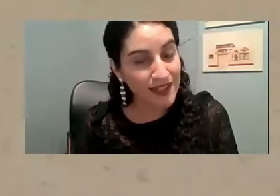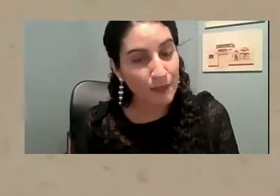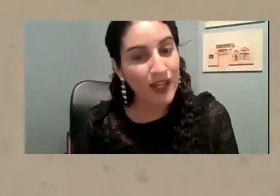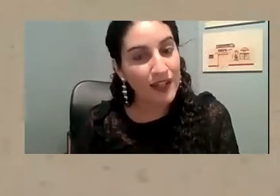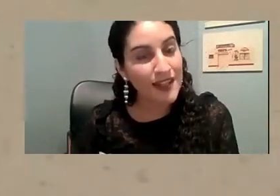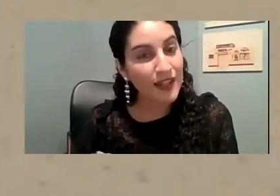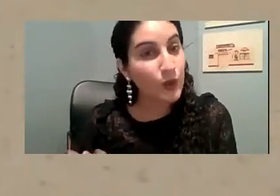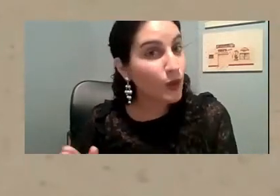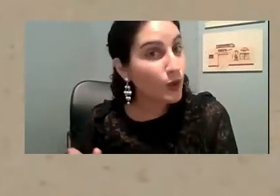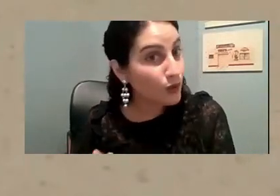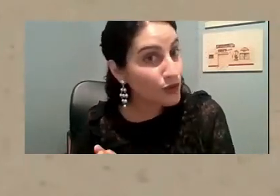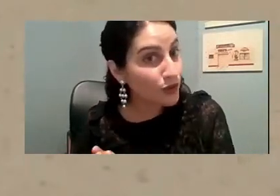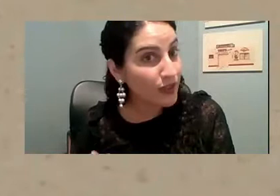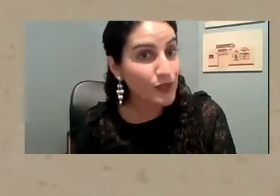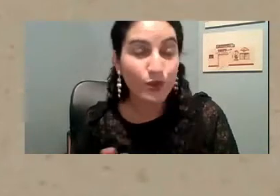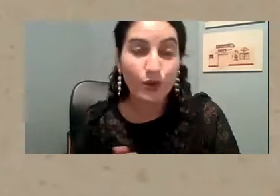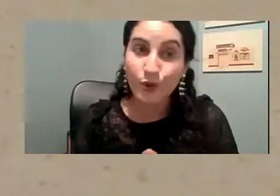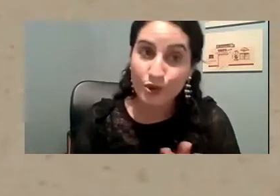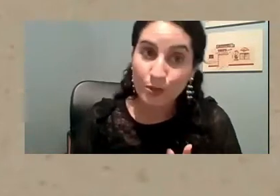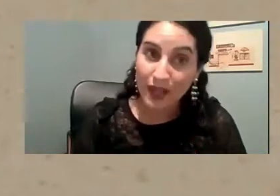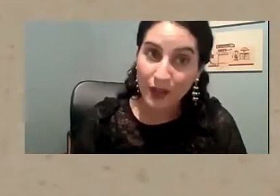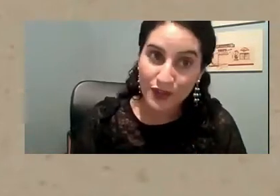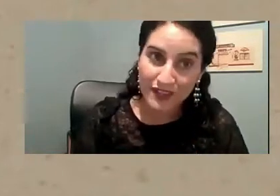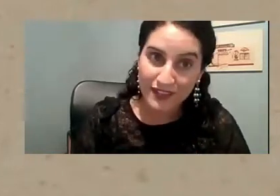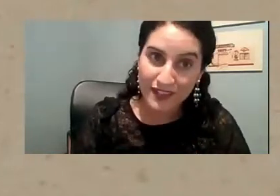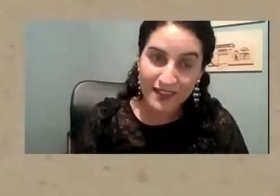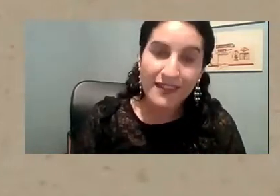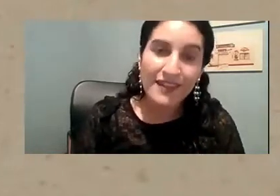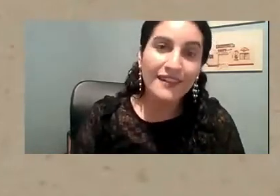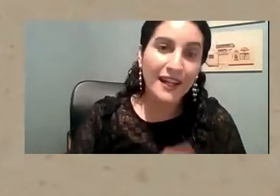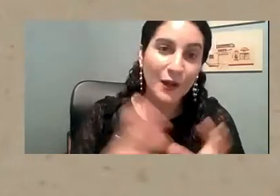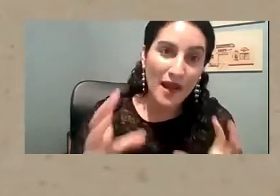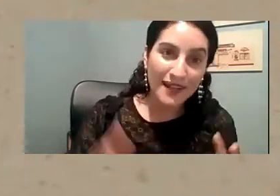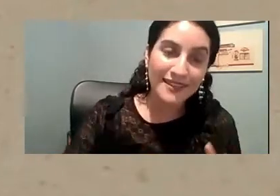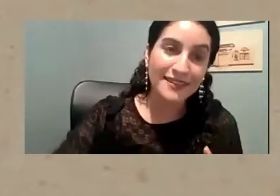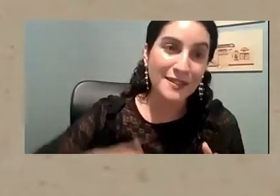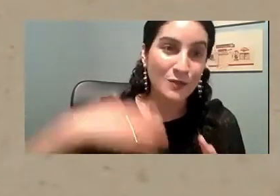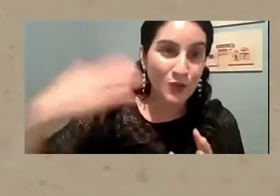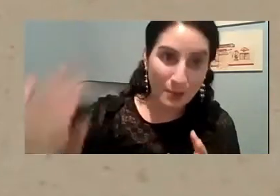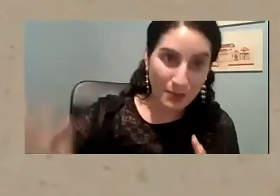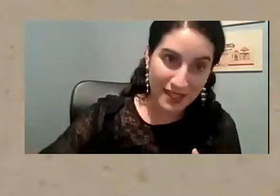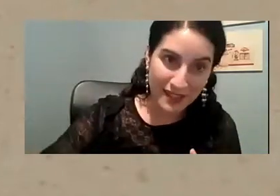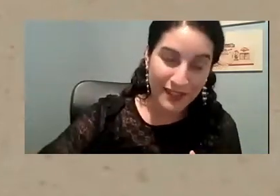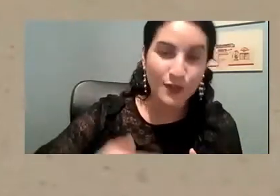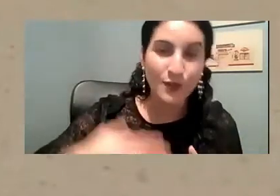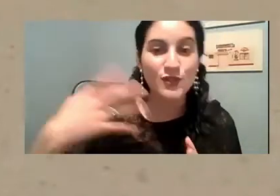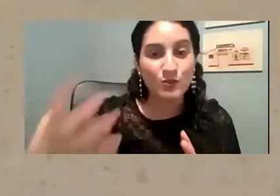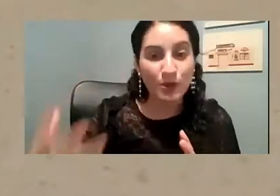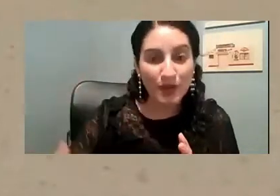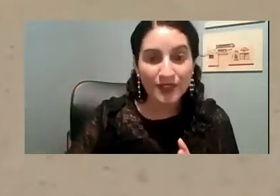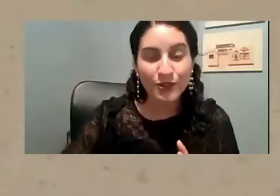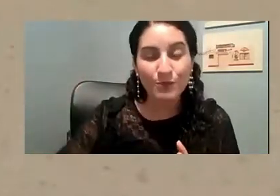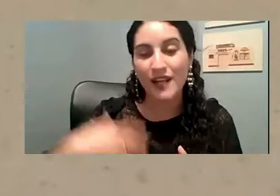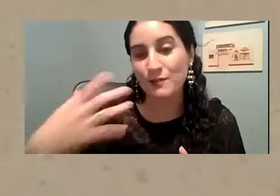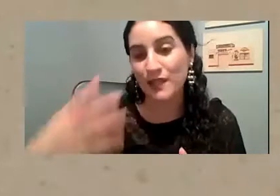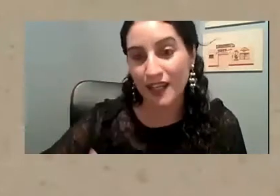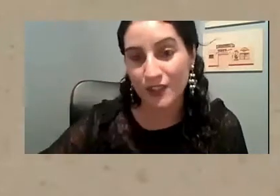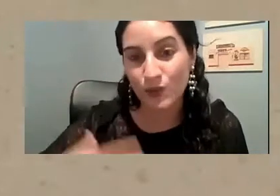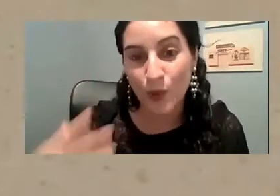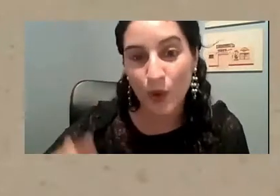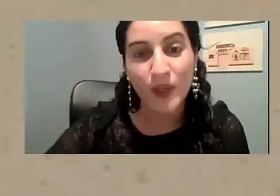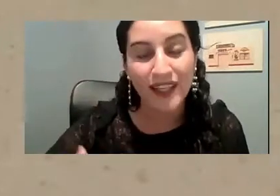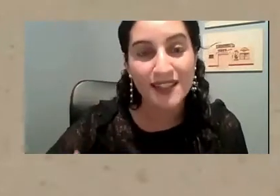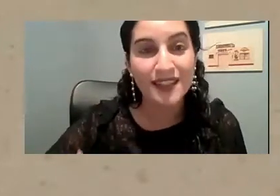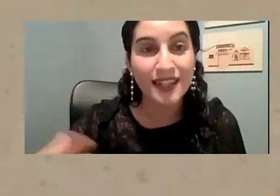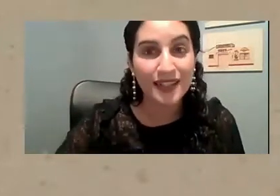semana estamos lanzando un concurso, que es un concurso para docentes, del cual tendremos una presentación en su momento para explicarles